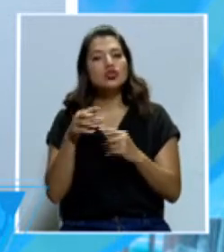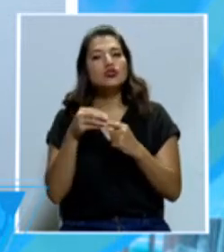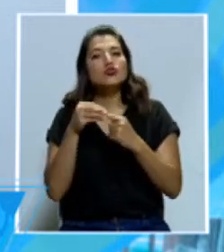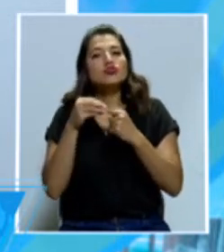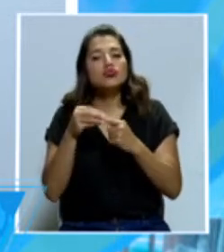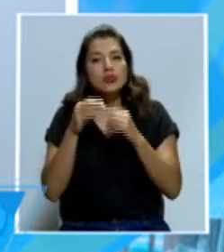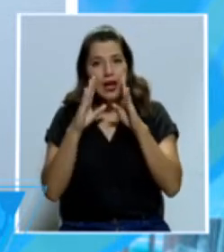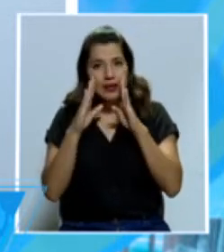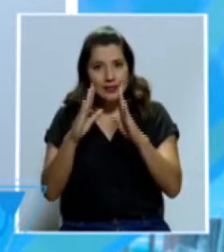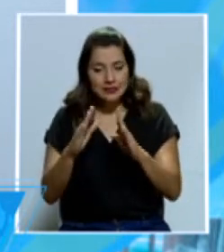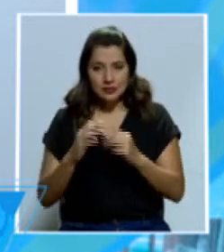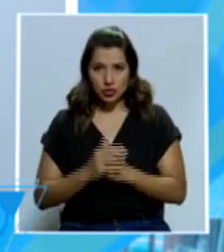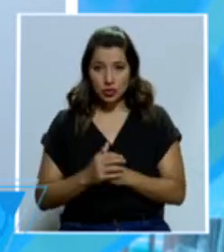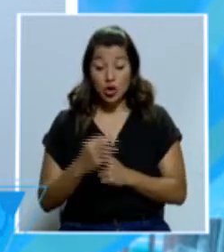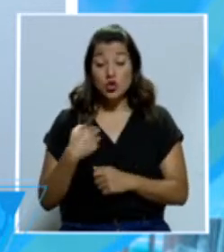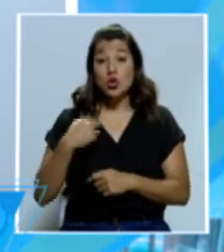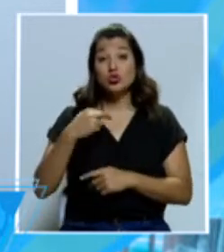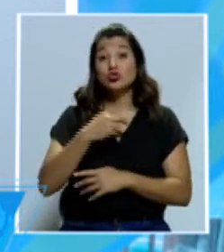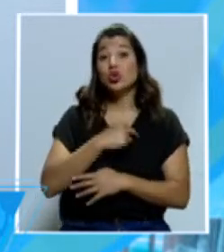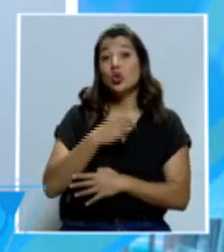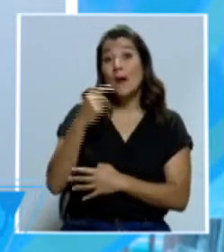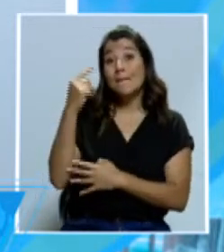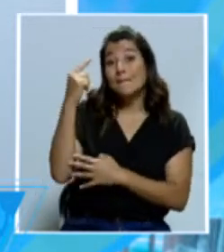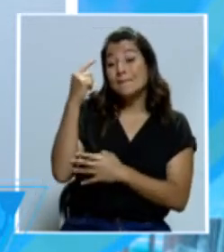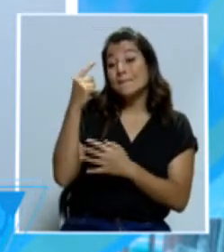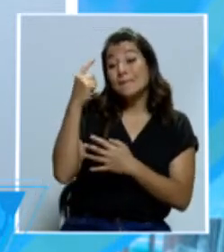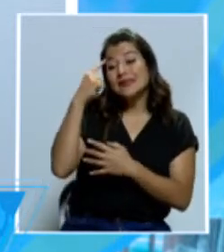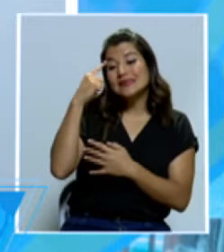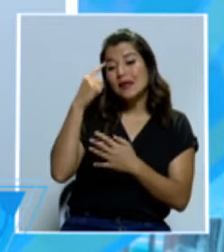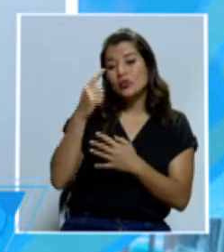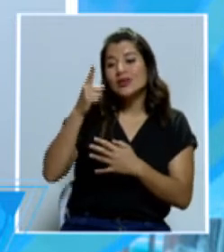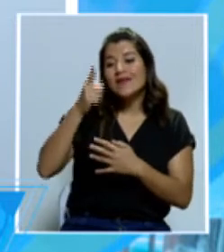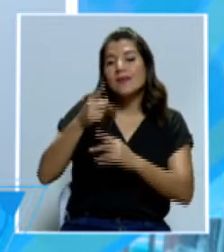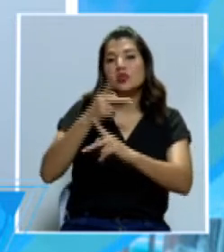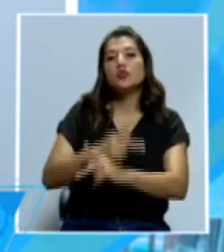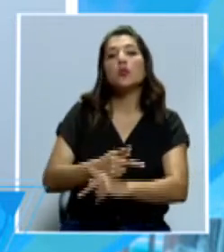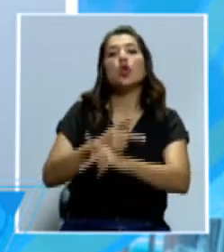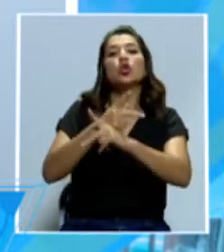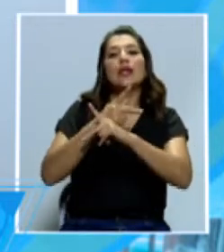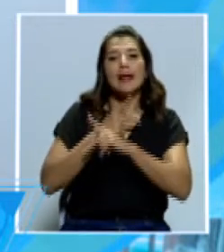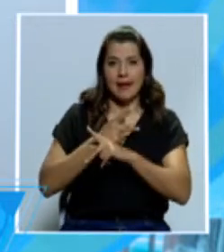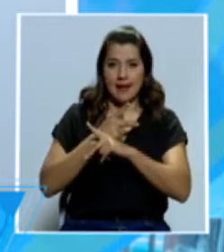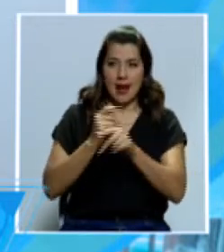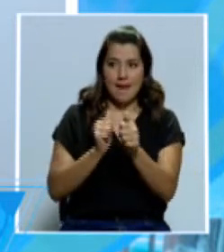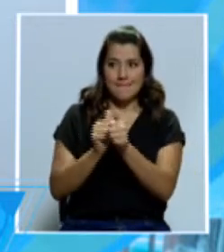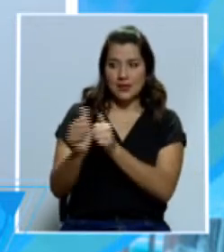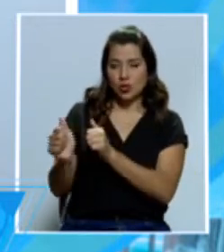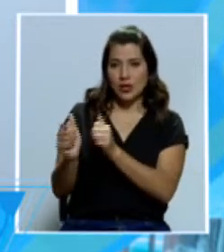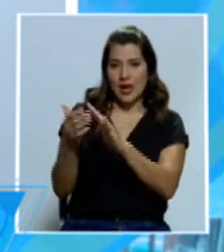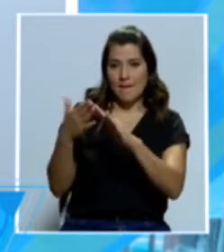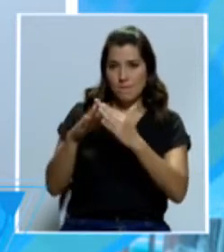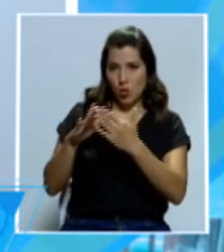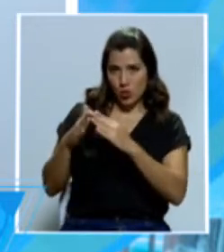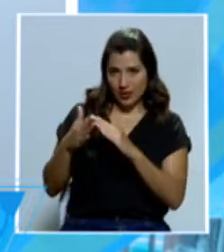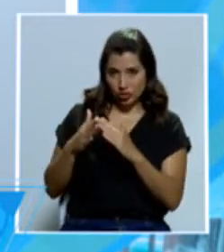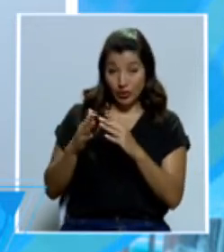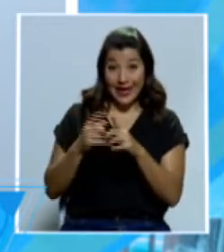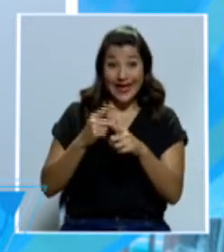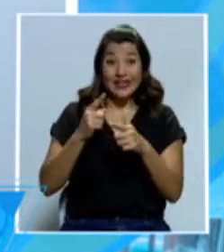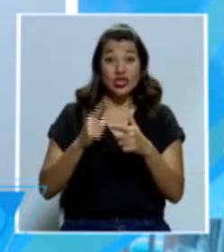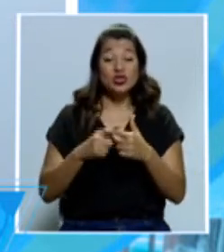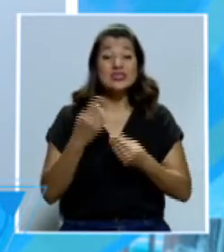Estamos pensando en que se trata de proteger a la población. Entonces, protegemos a una población económicamente